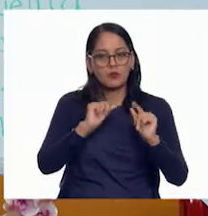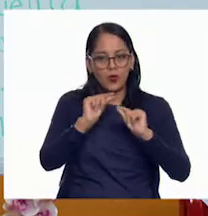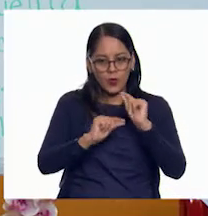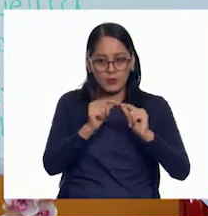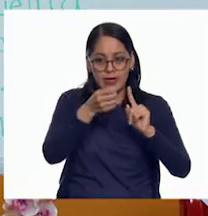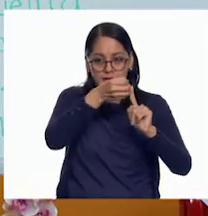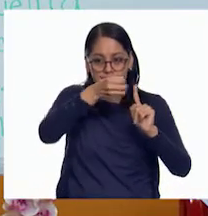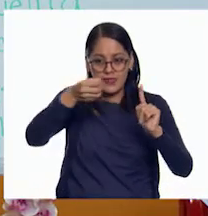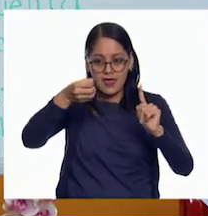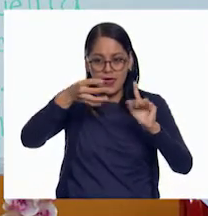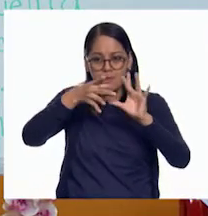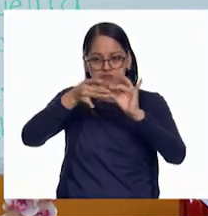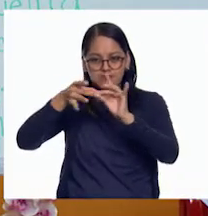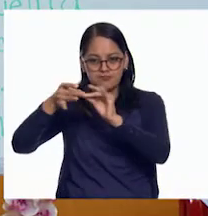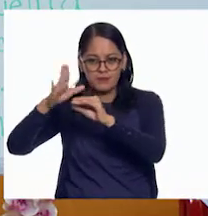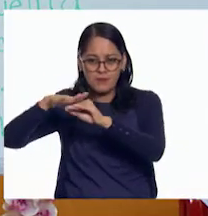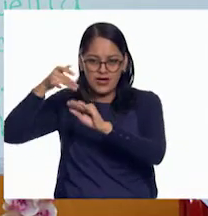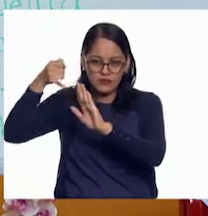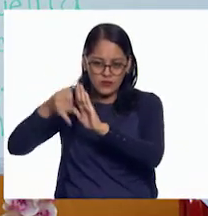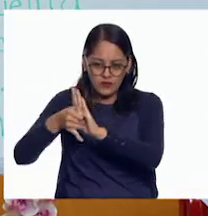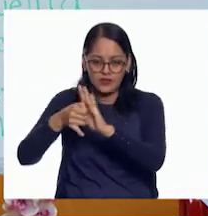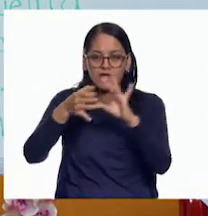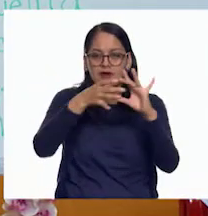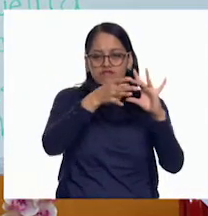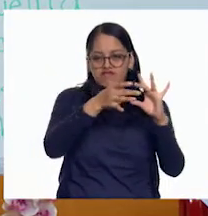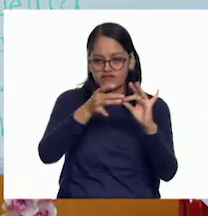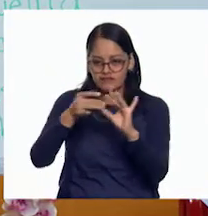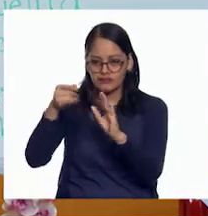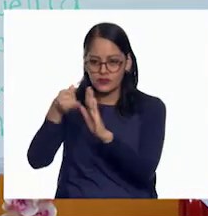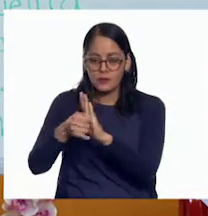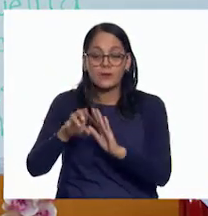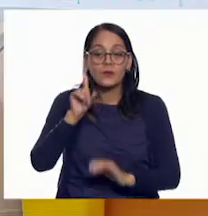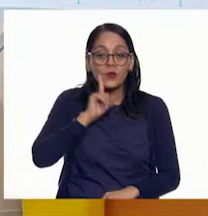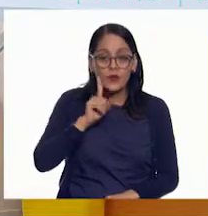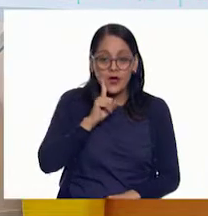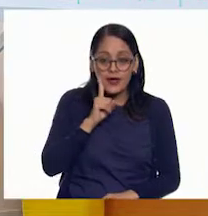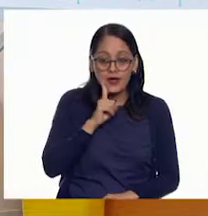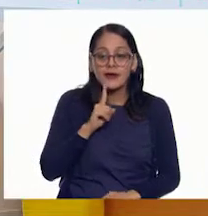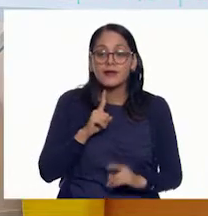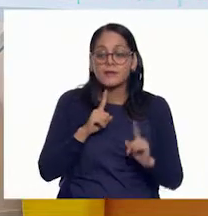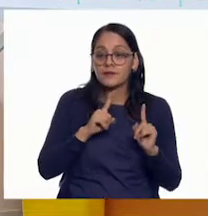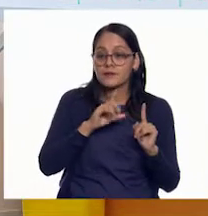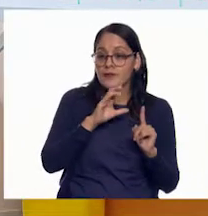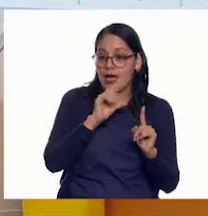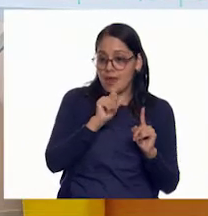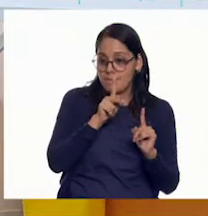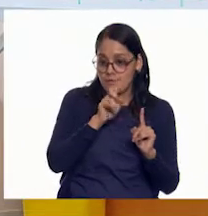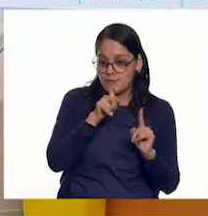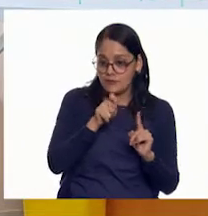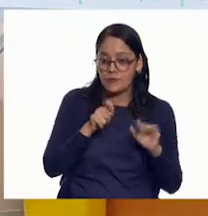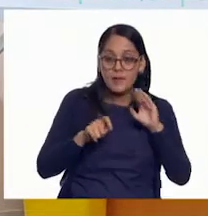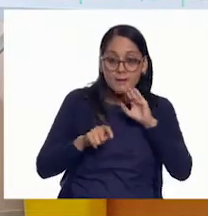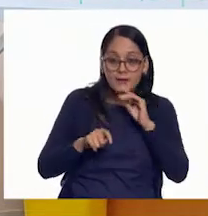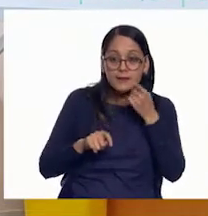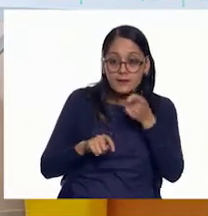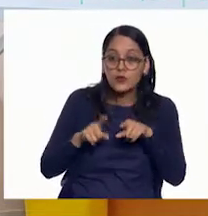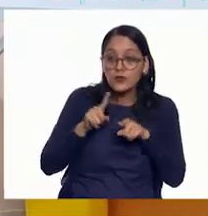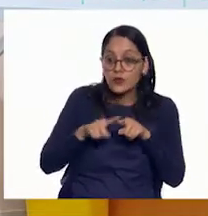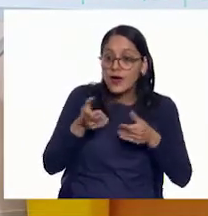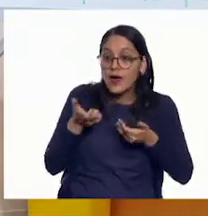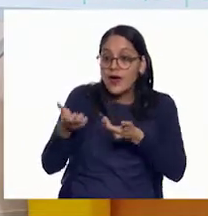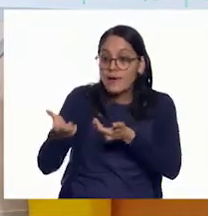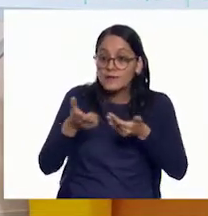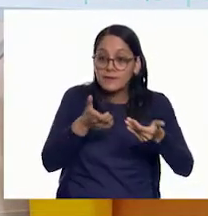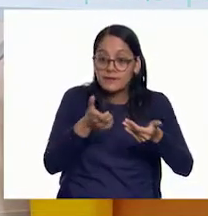enriqueciendo esta idea. Caperucita desobedece a su mamá porque le dijo que tenía que irse por un camino y